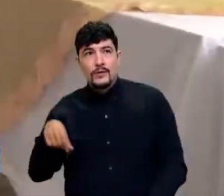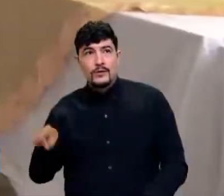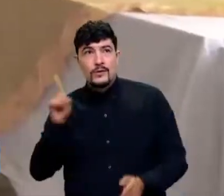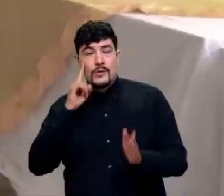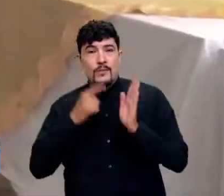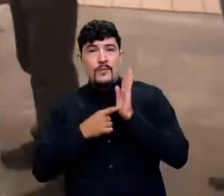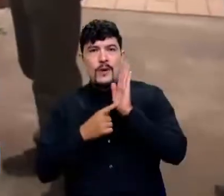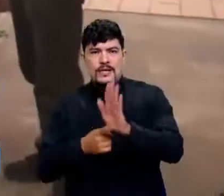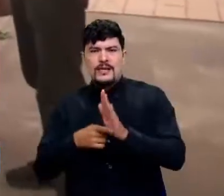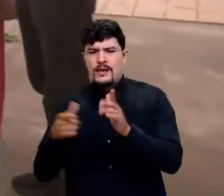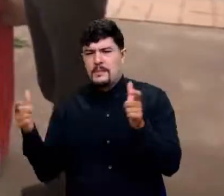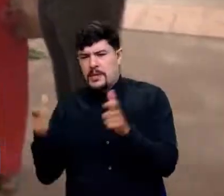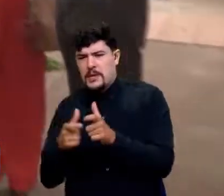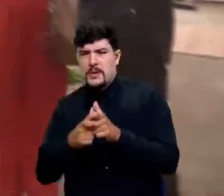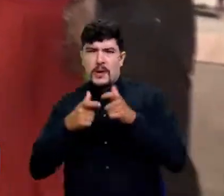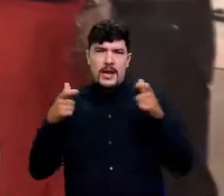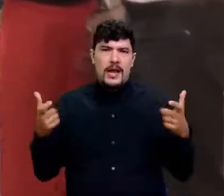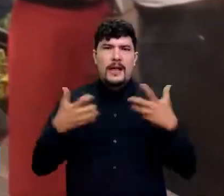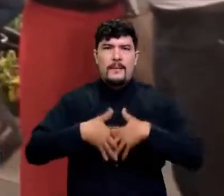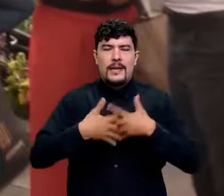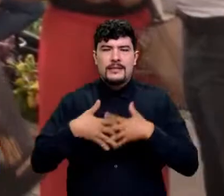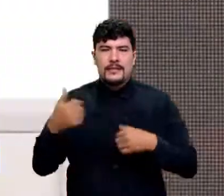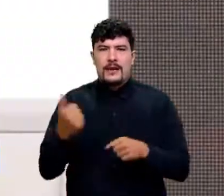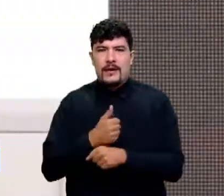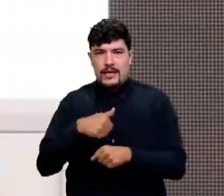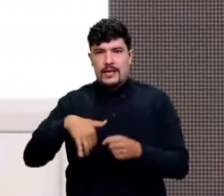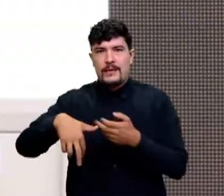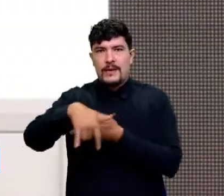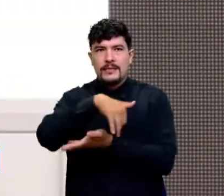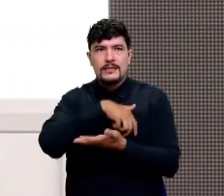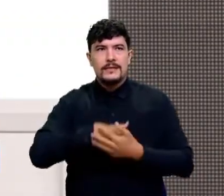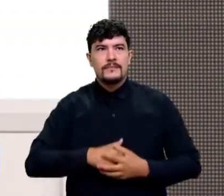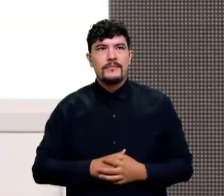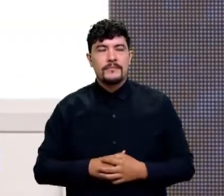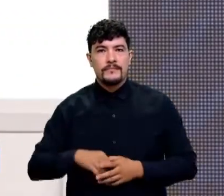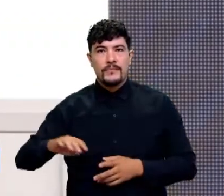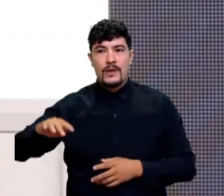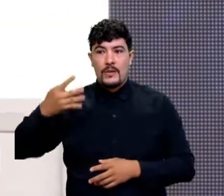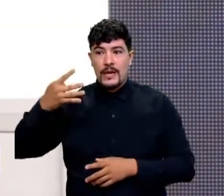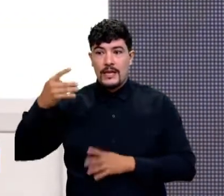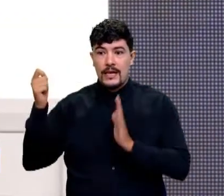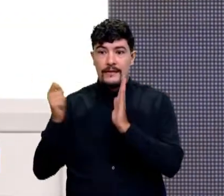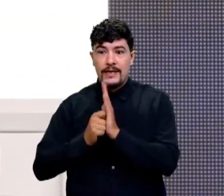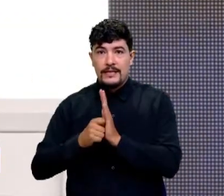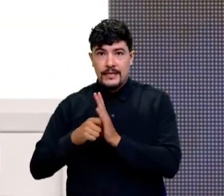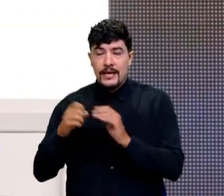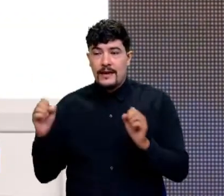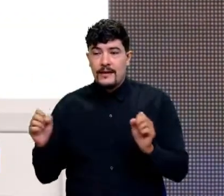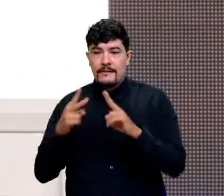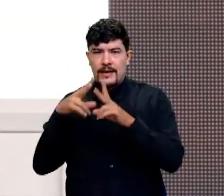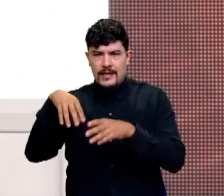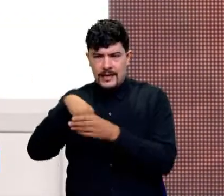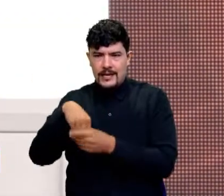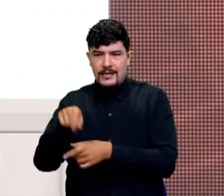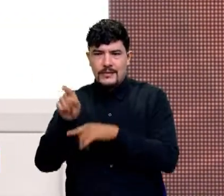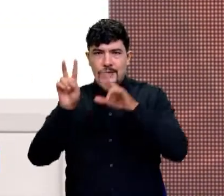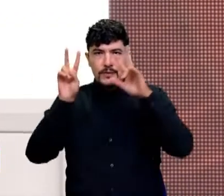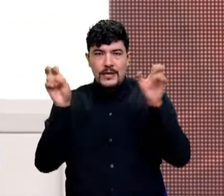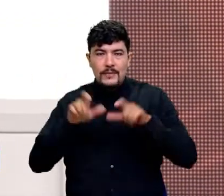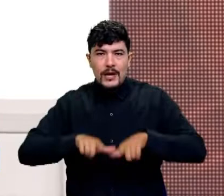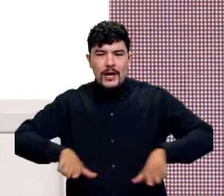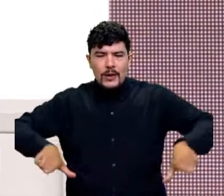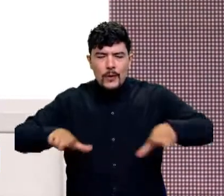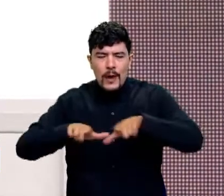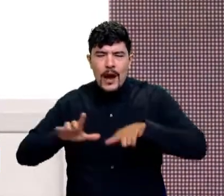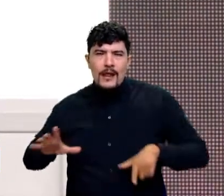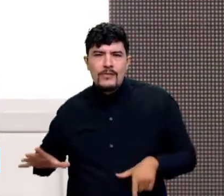grandes empresas del departamento este año tendrán lugar la cuarta versión de esta feria bajo la temática lugar donde